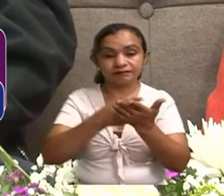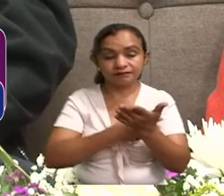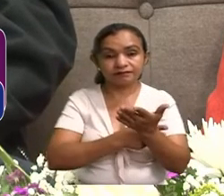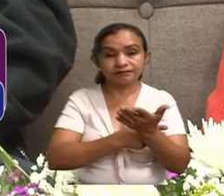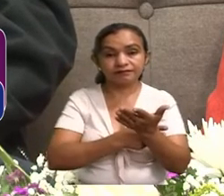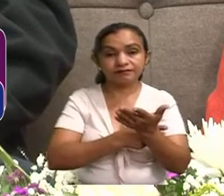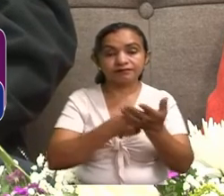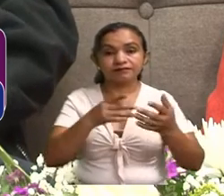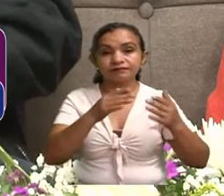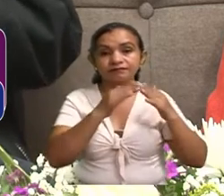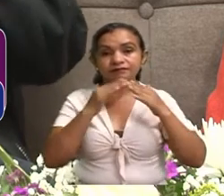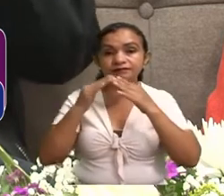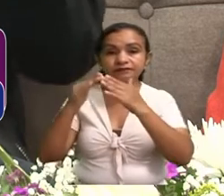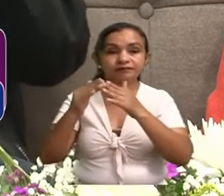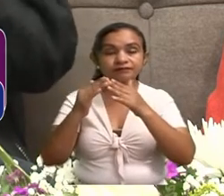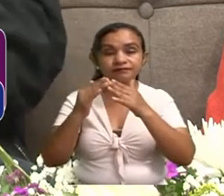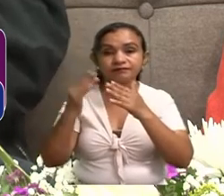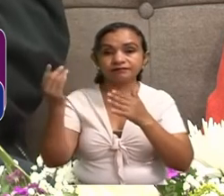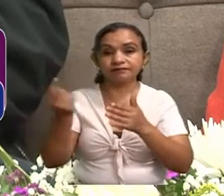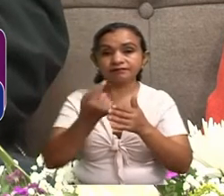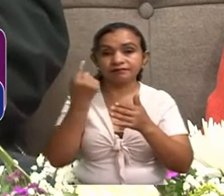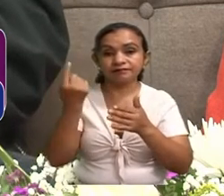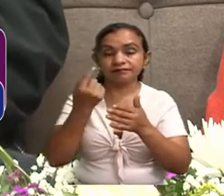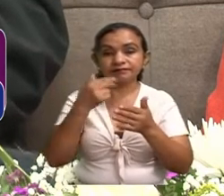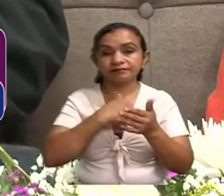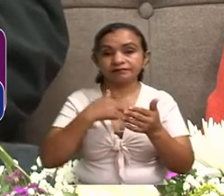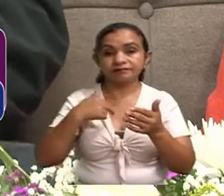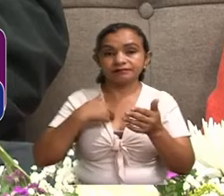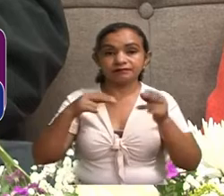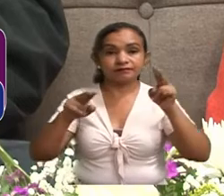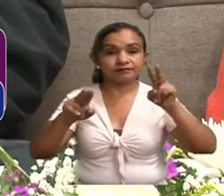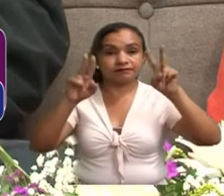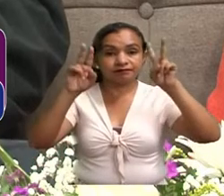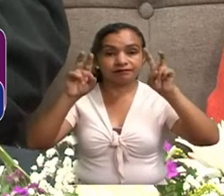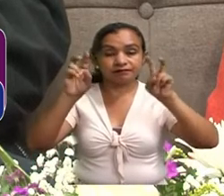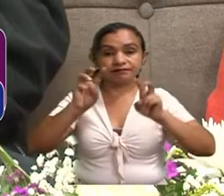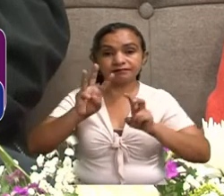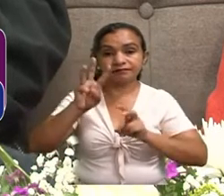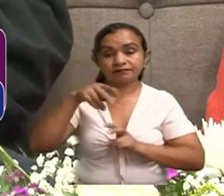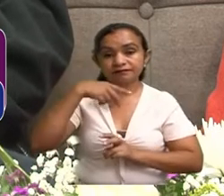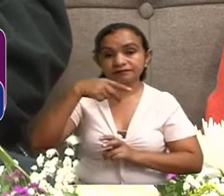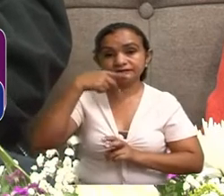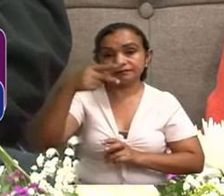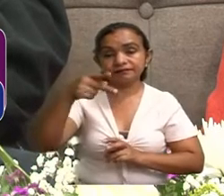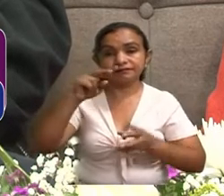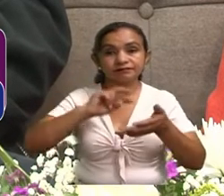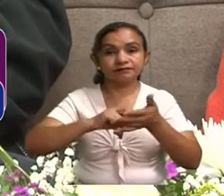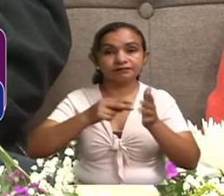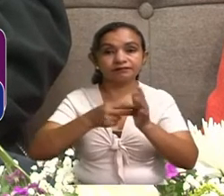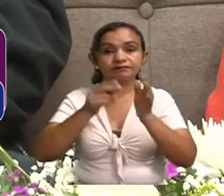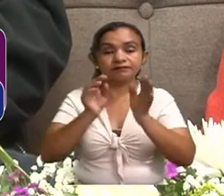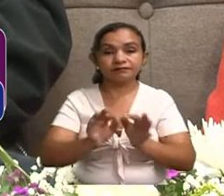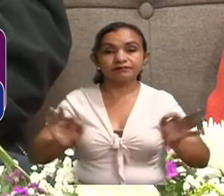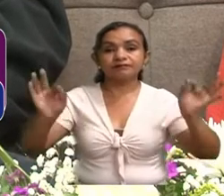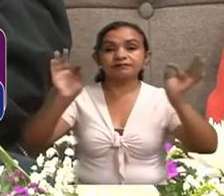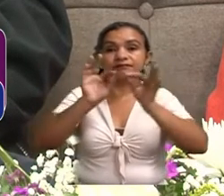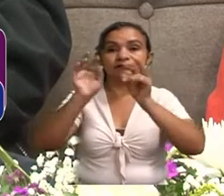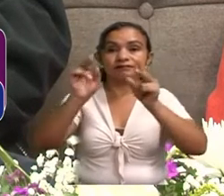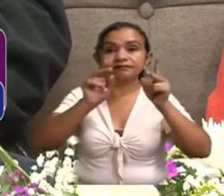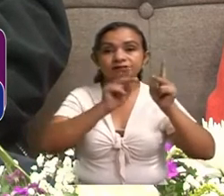la comunidad. Es decir, con solo el término de estas tres palabras, esto es significativo. Cuando la gente